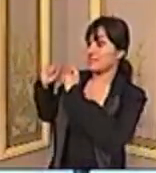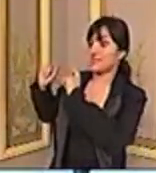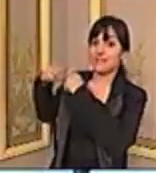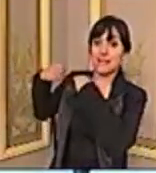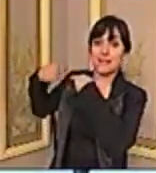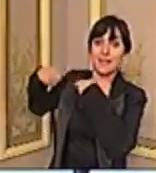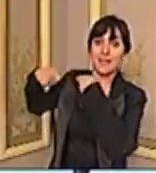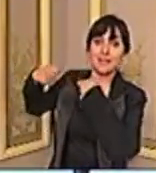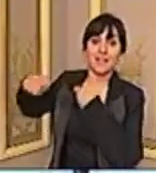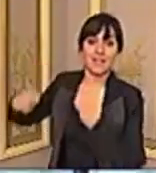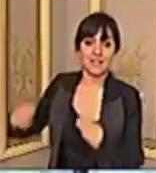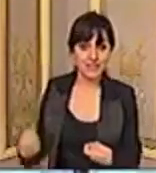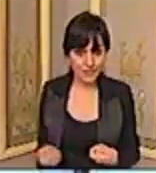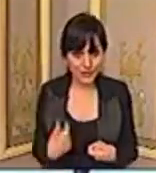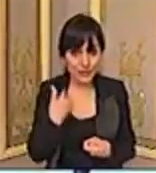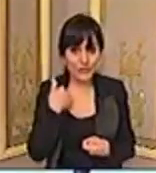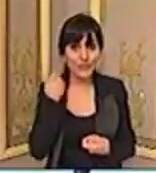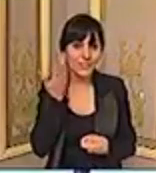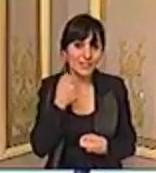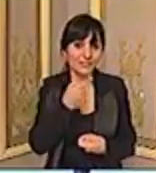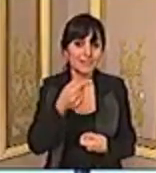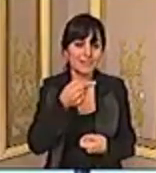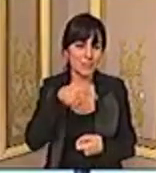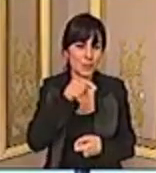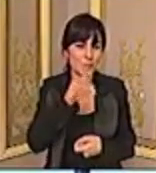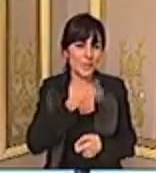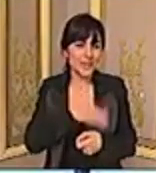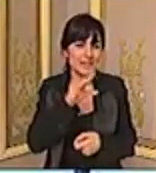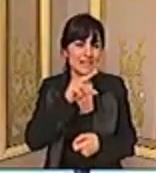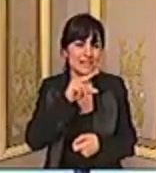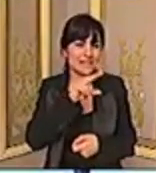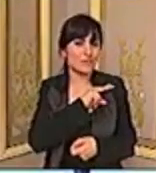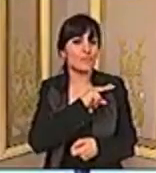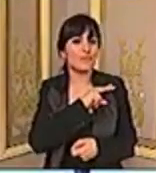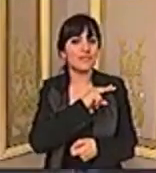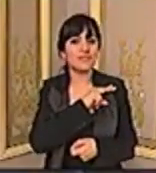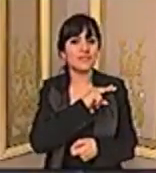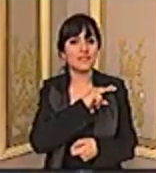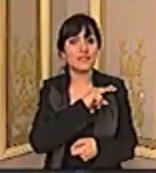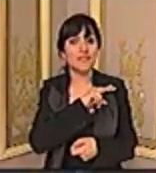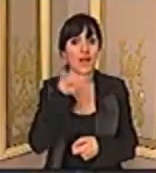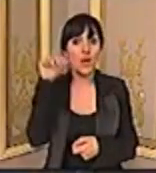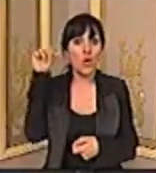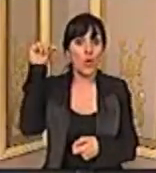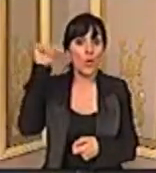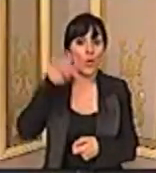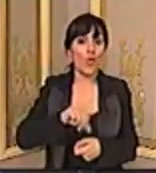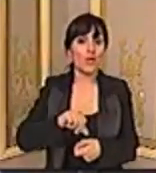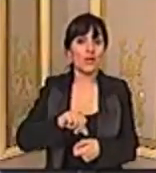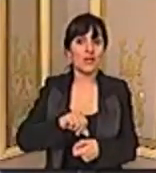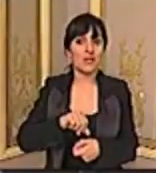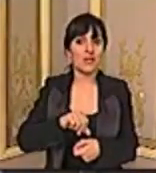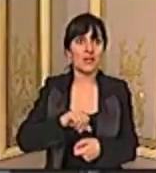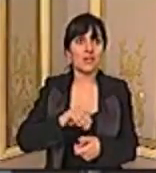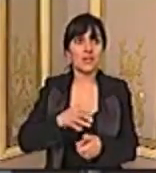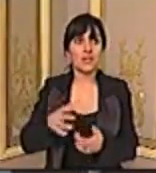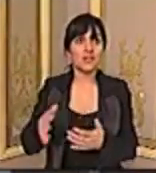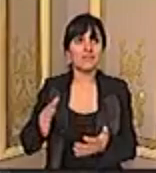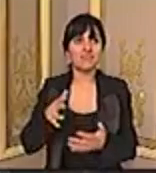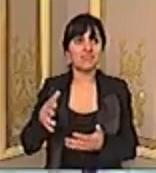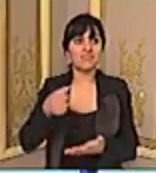Yo quiero decirles que de manera especial al día de hoy hemos invertido